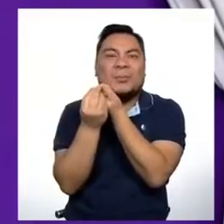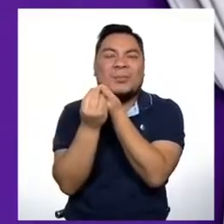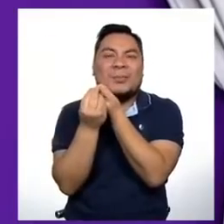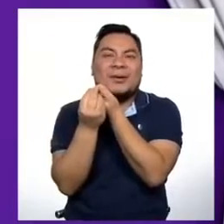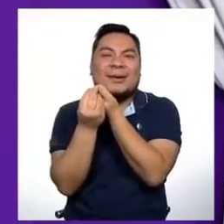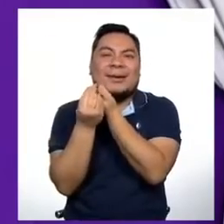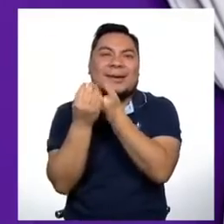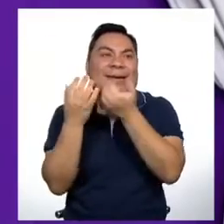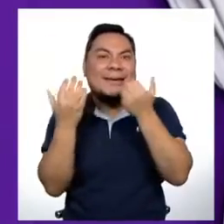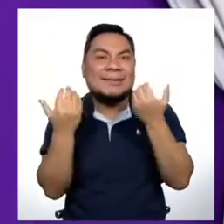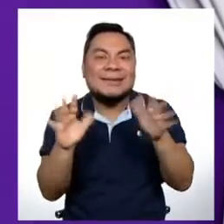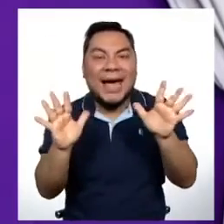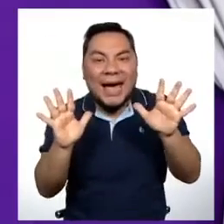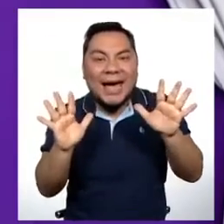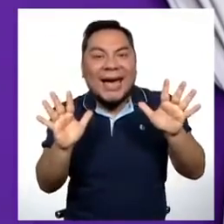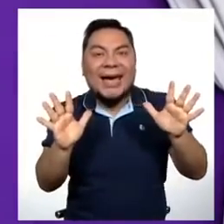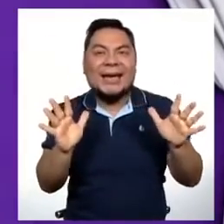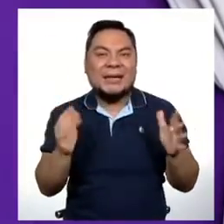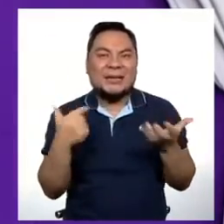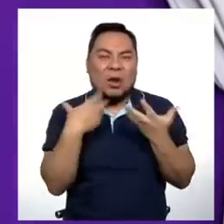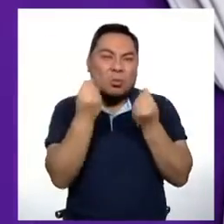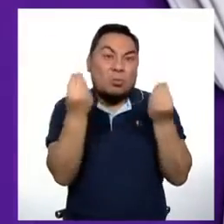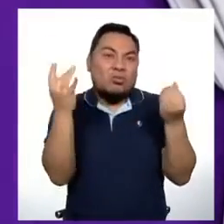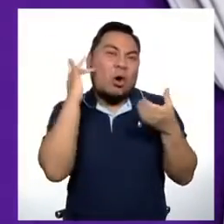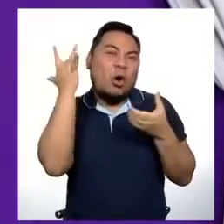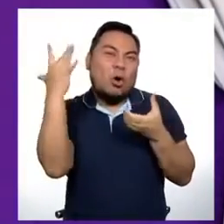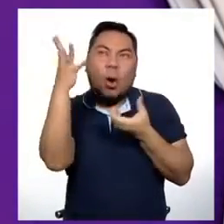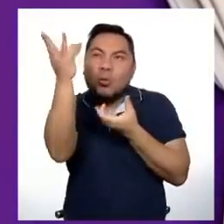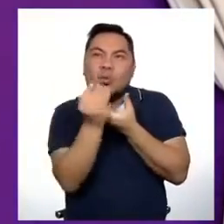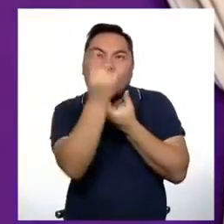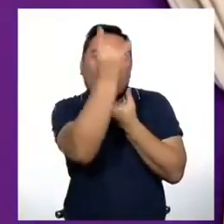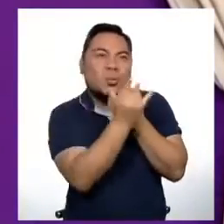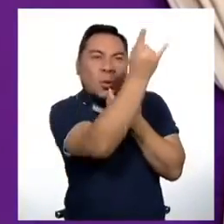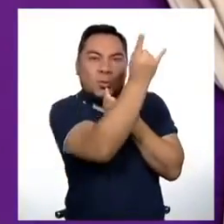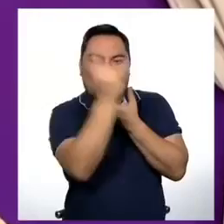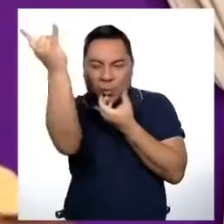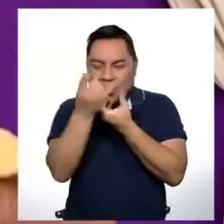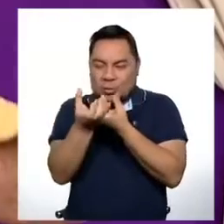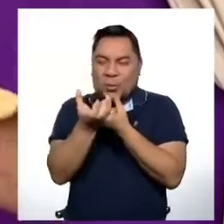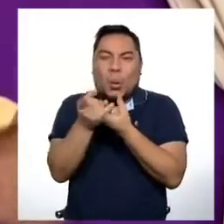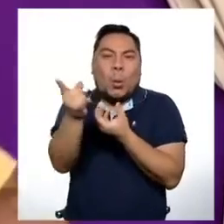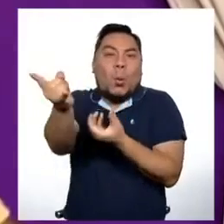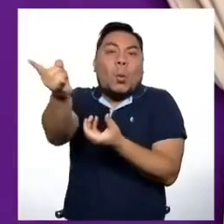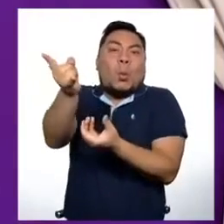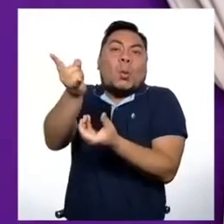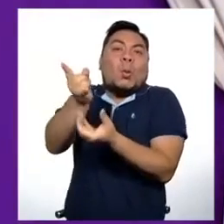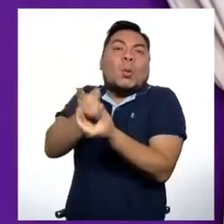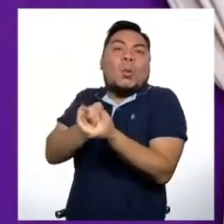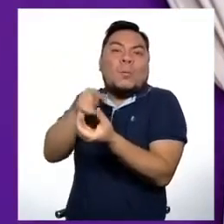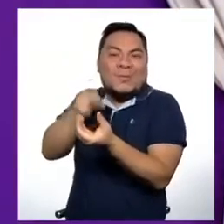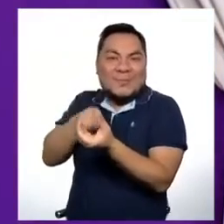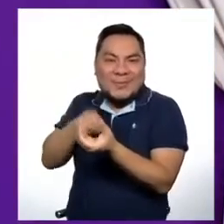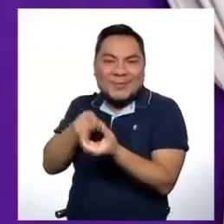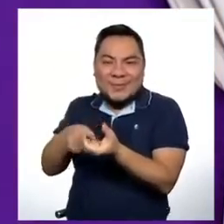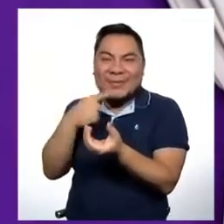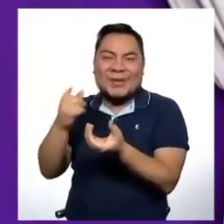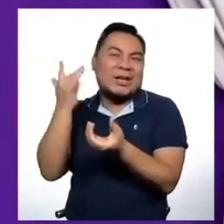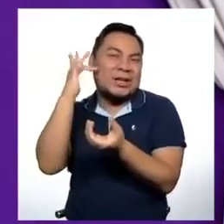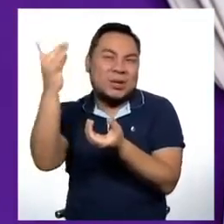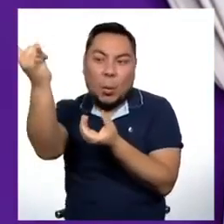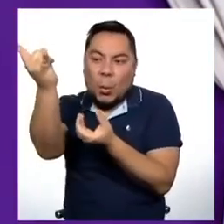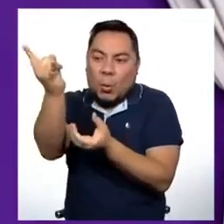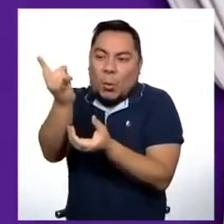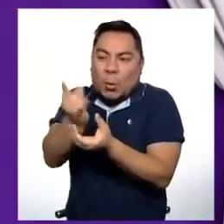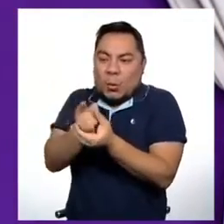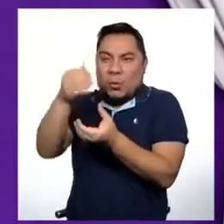¡Ya! Tengo muchos sonidos atrapados en mi super extra archives y multicapre atrapador de sonidos.